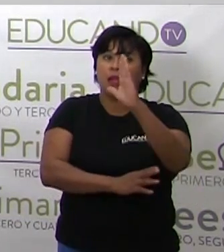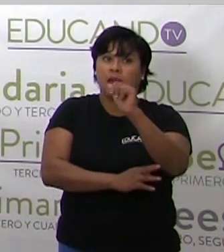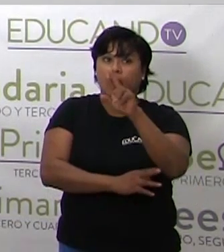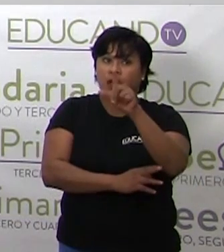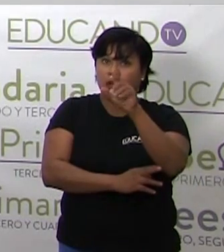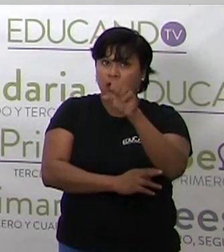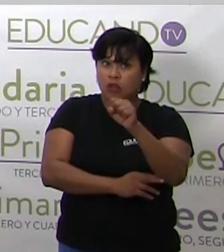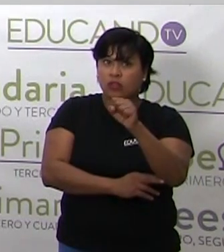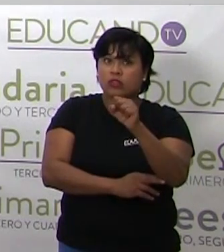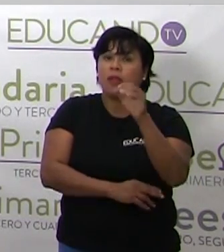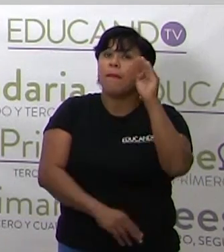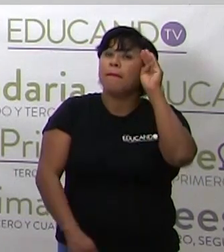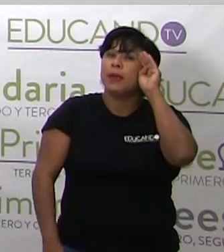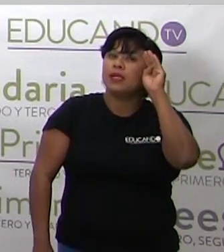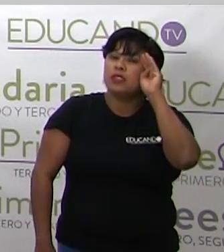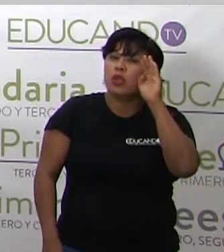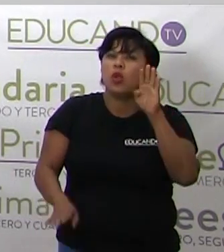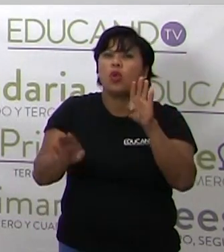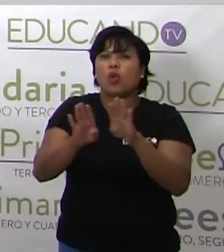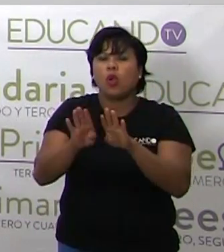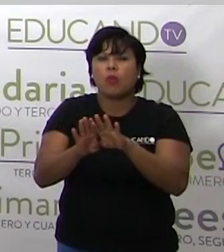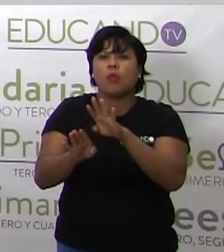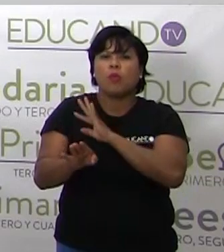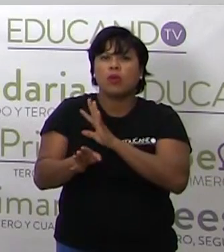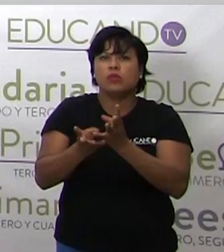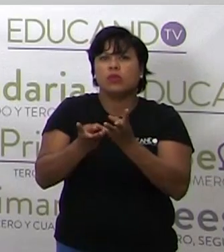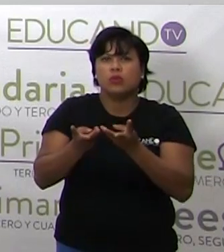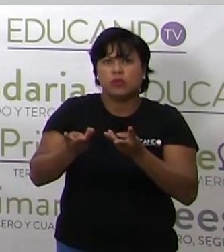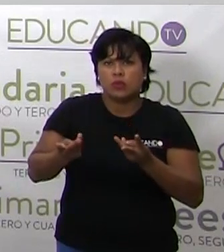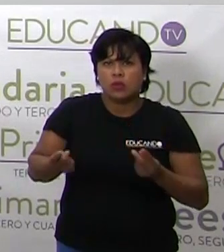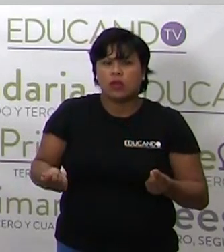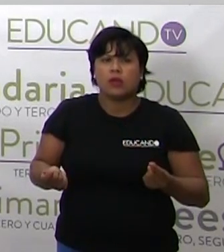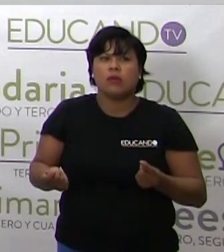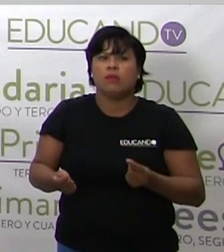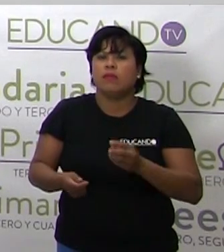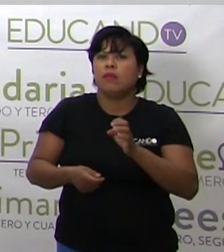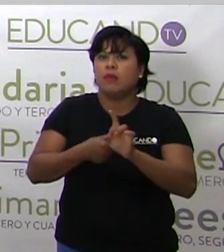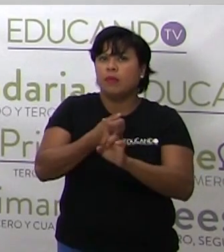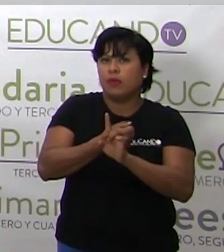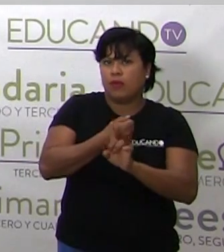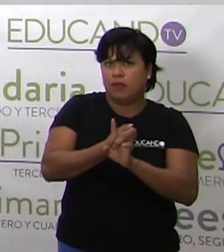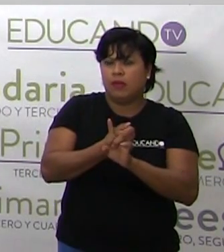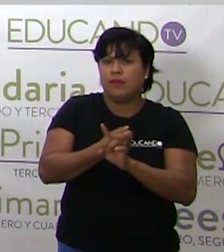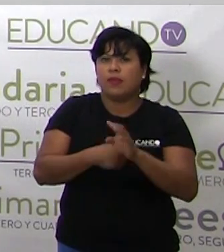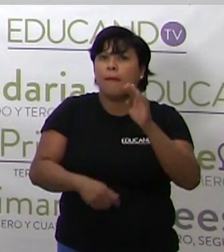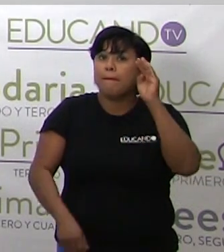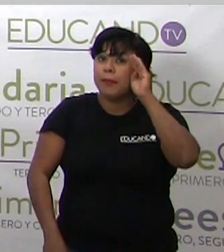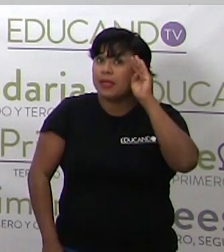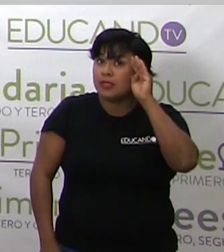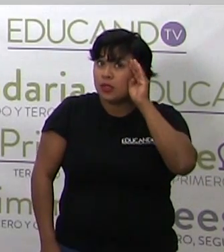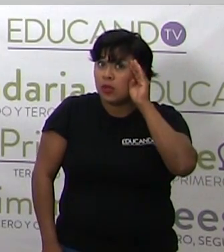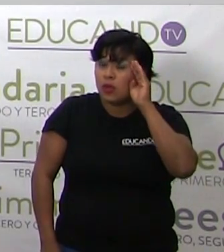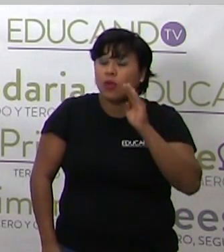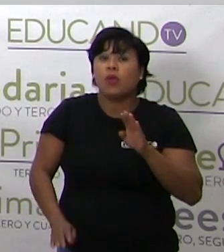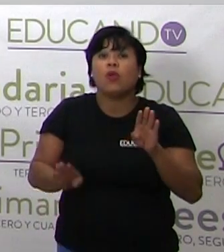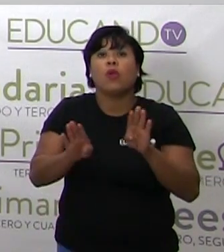Carlos pensó cómo solucionar el problema. Pensó